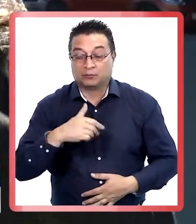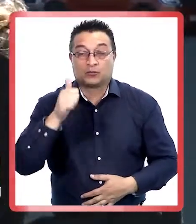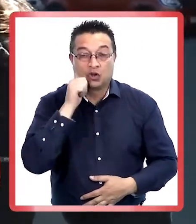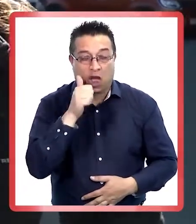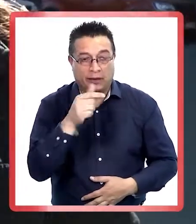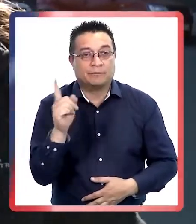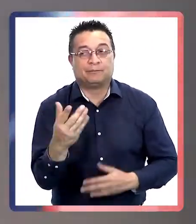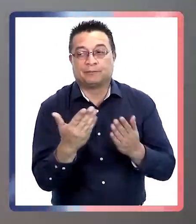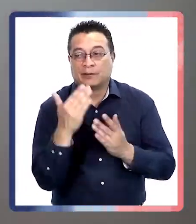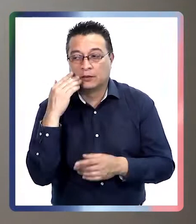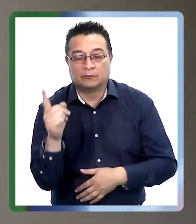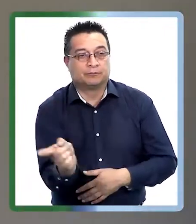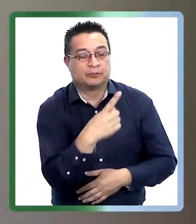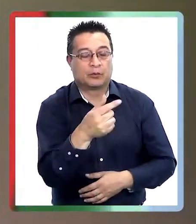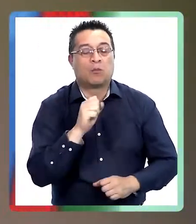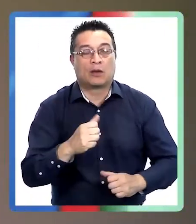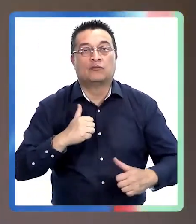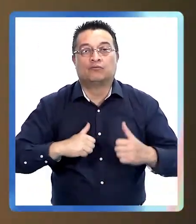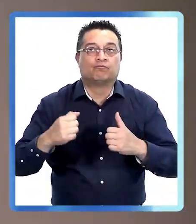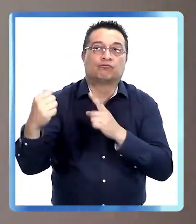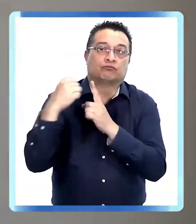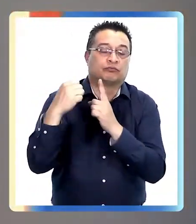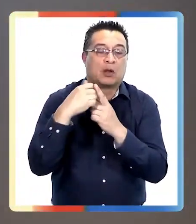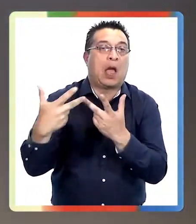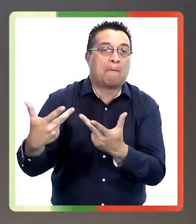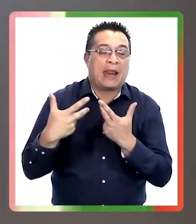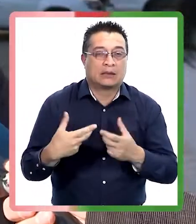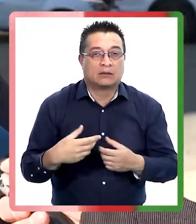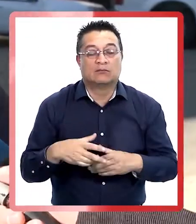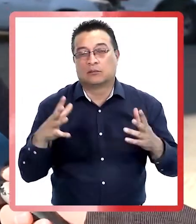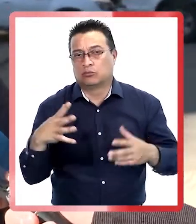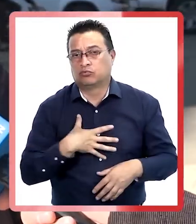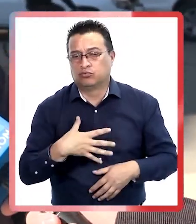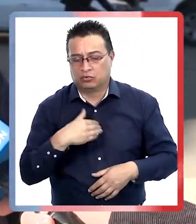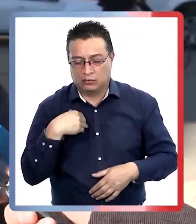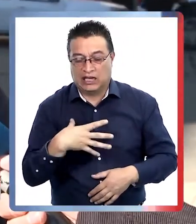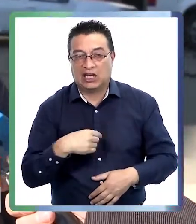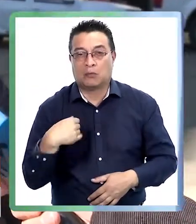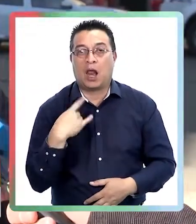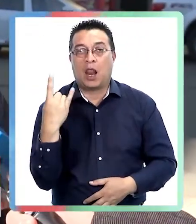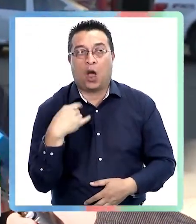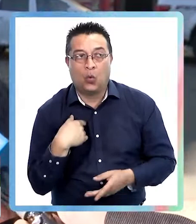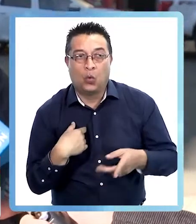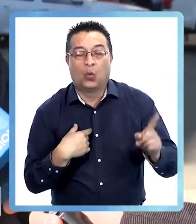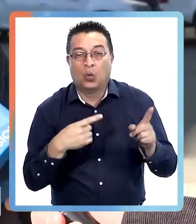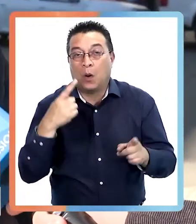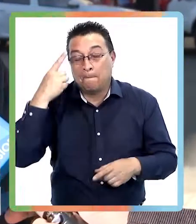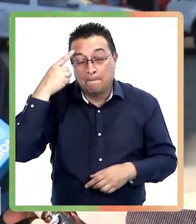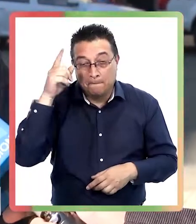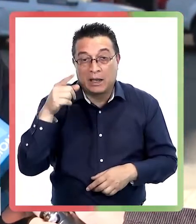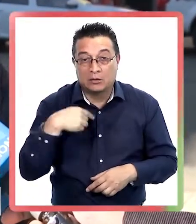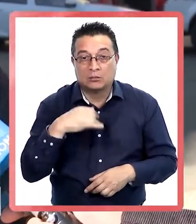días de mandar a los niños porque pueden sufrir cualquier golpe, amenaza. Terrible. Yo tengo a mi hijo en la U,